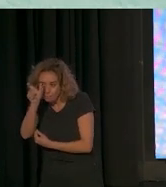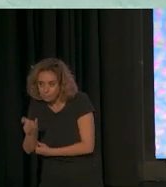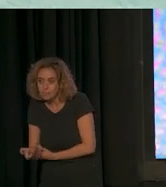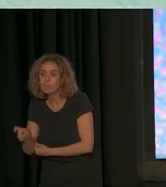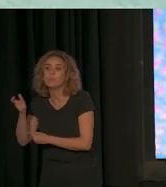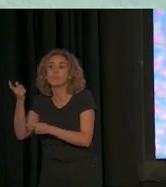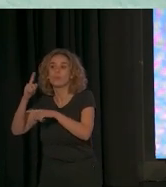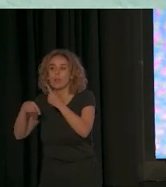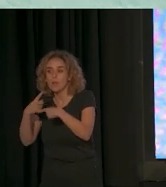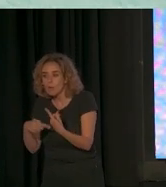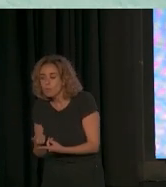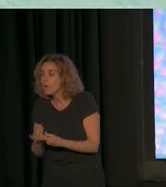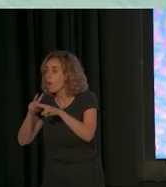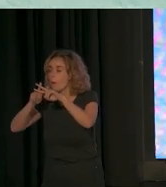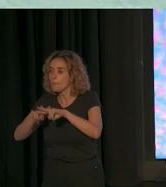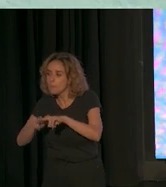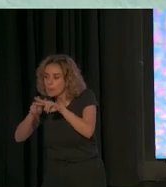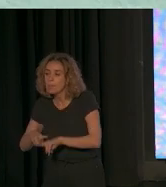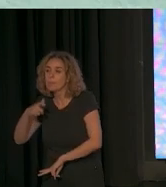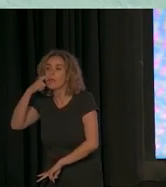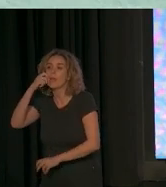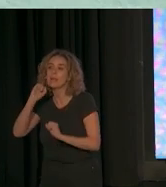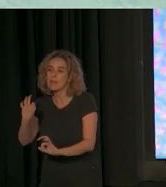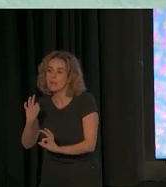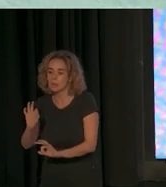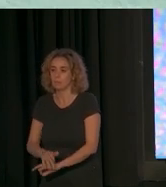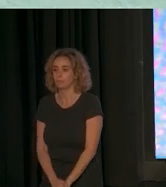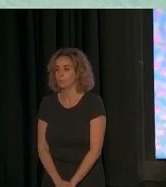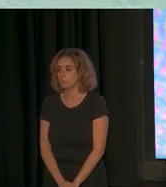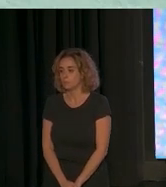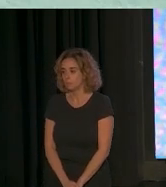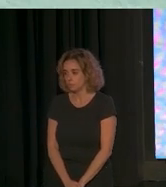a familias en co-investigadores de su propia realidad, de su propia narrativa.